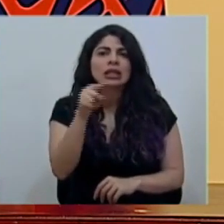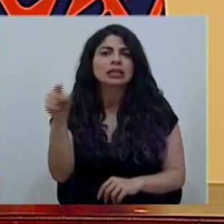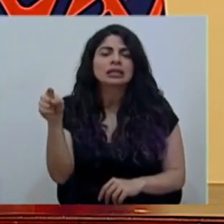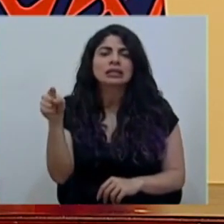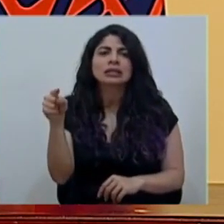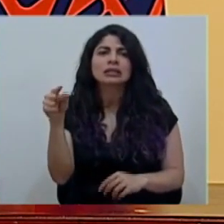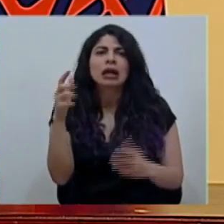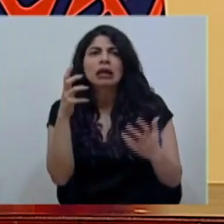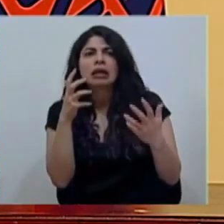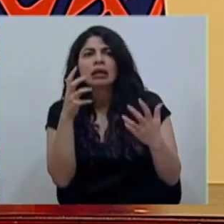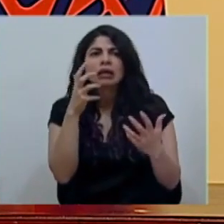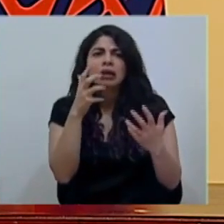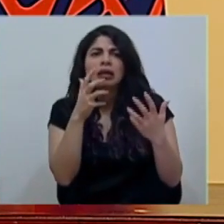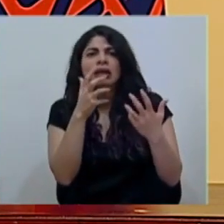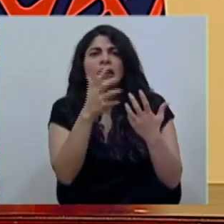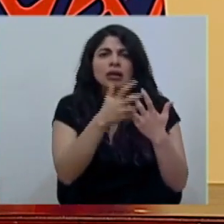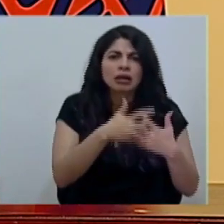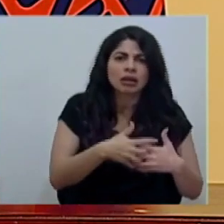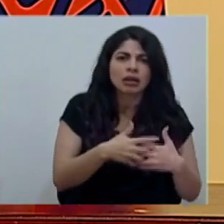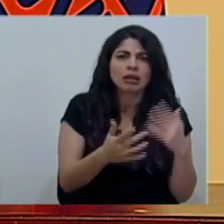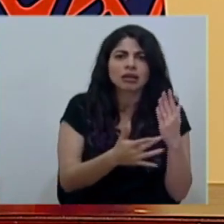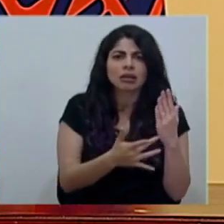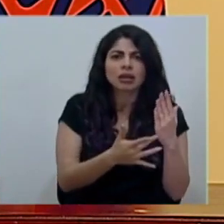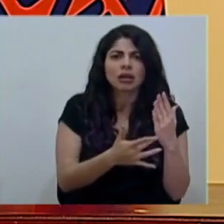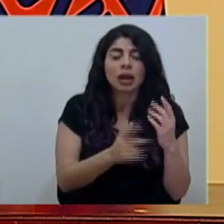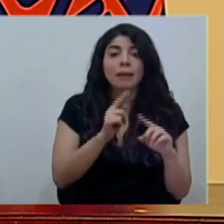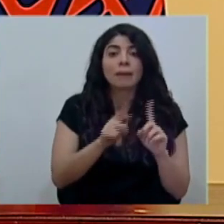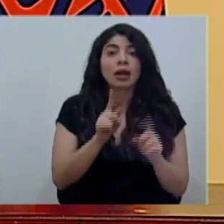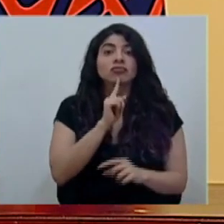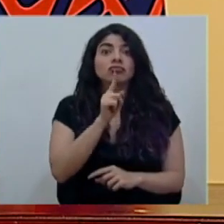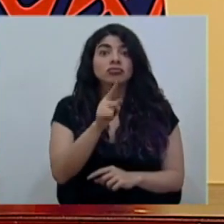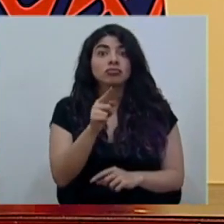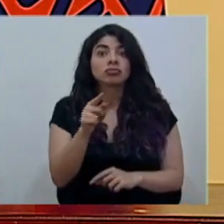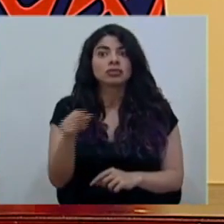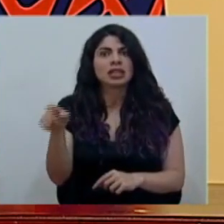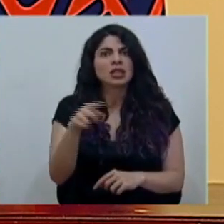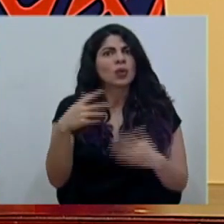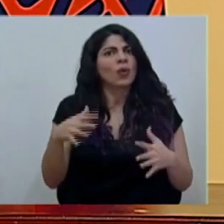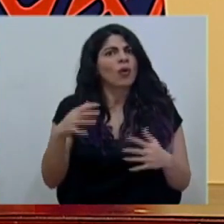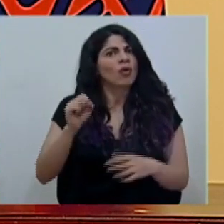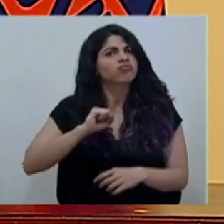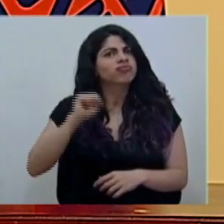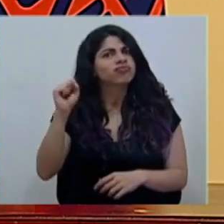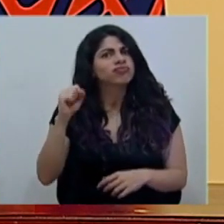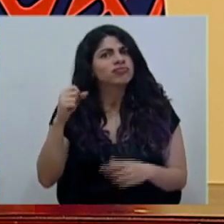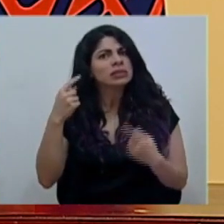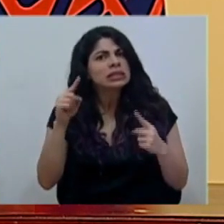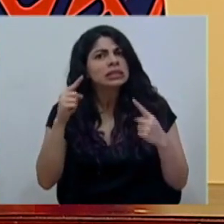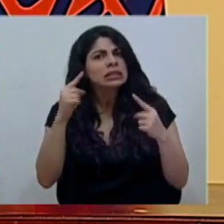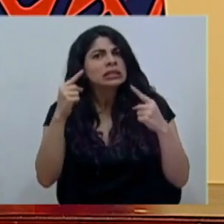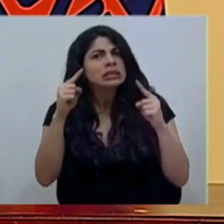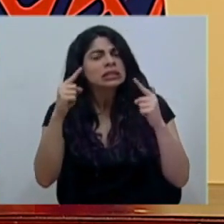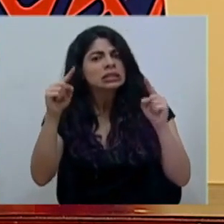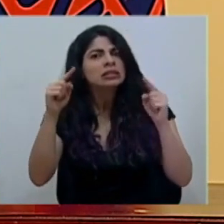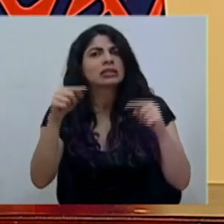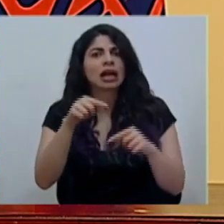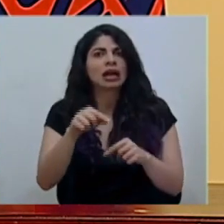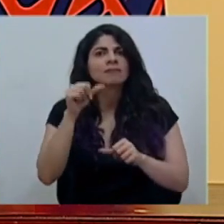irse adaptando a la era digital, pero realmente yo creo que han sido unos campeones tratando de lograr hacer eso.